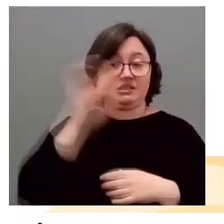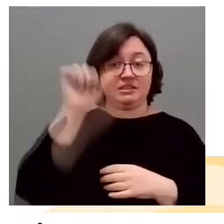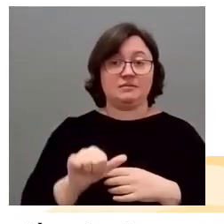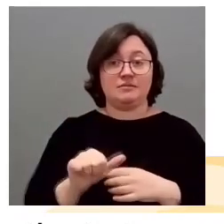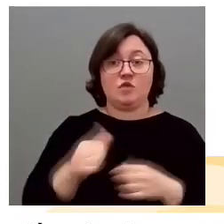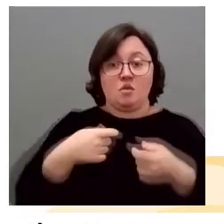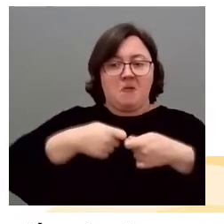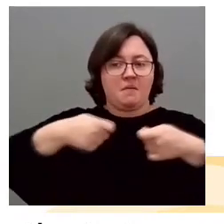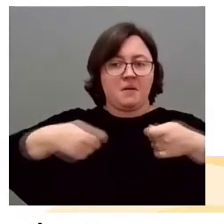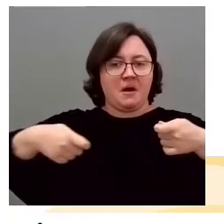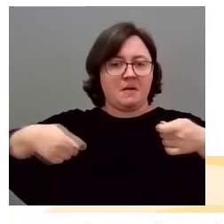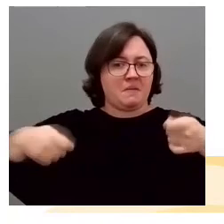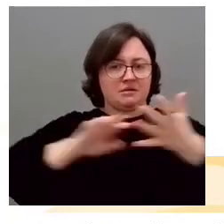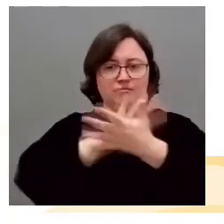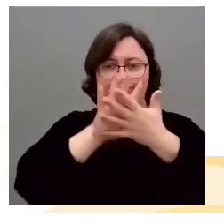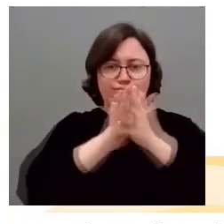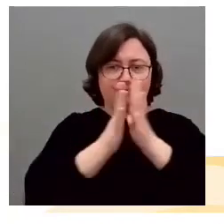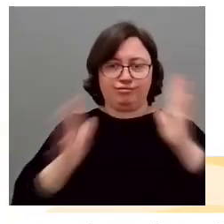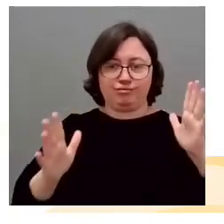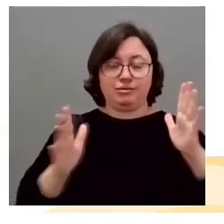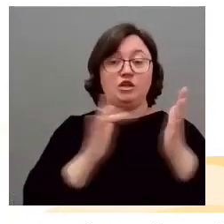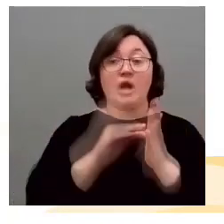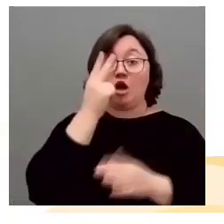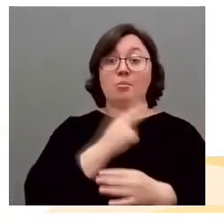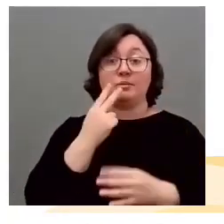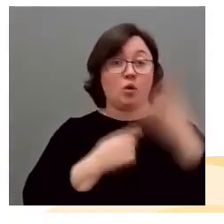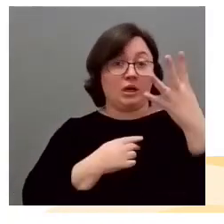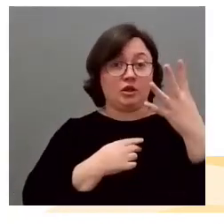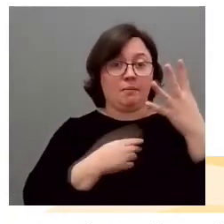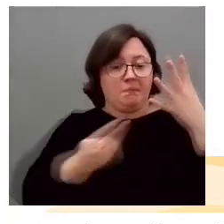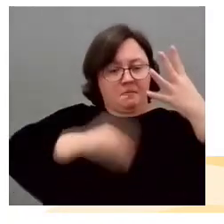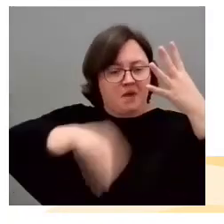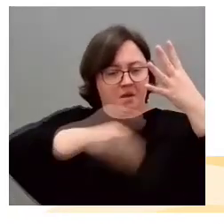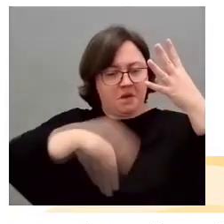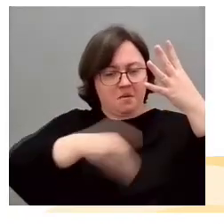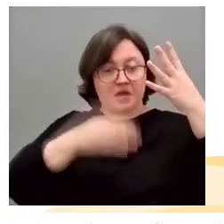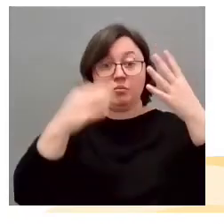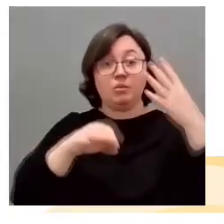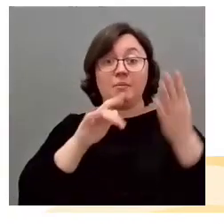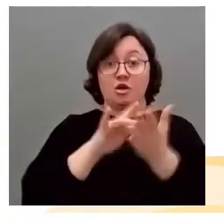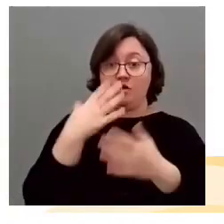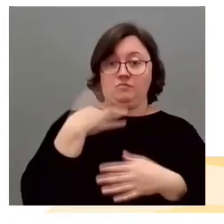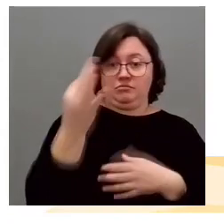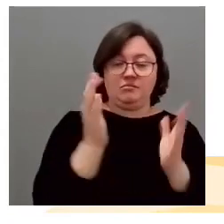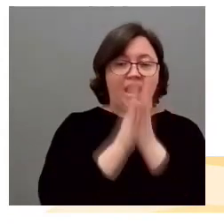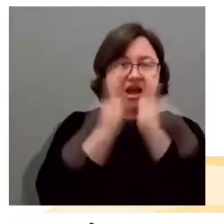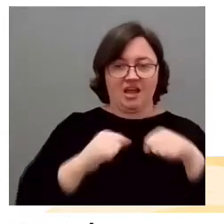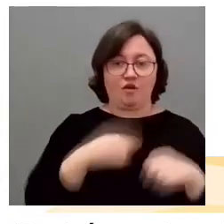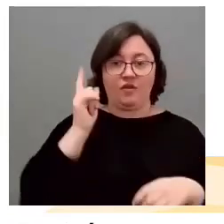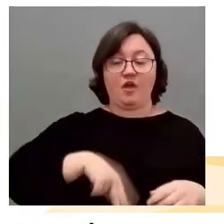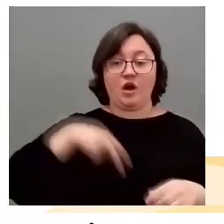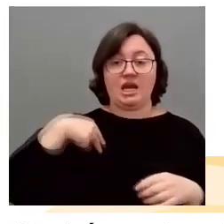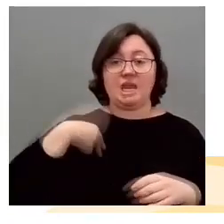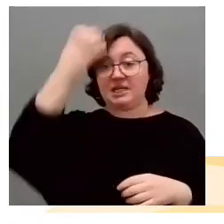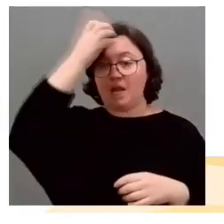podría extenderme mucho más y superar estos cuatro compromisos. Aquí tenéis un aliado, Manoli, lo sabéis, en la Dirección General y en el